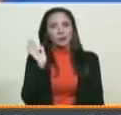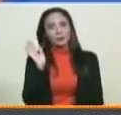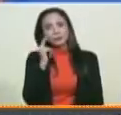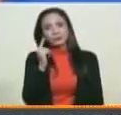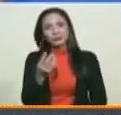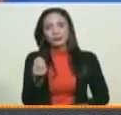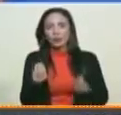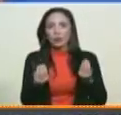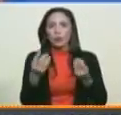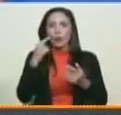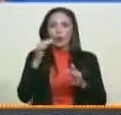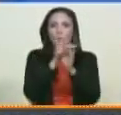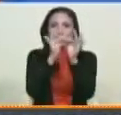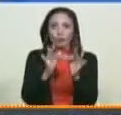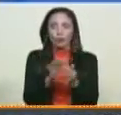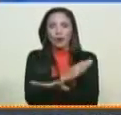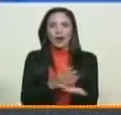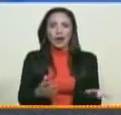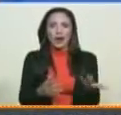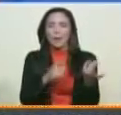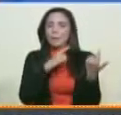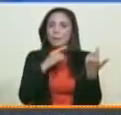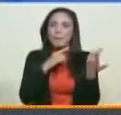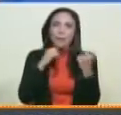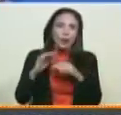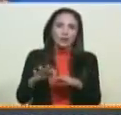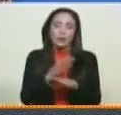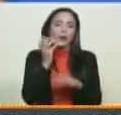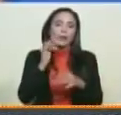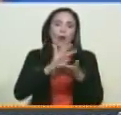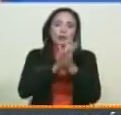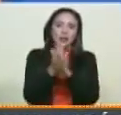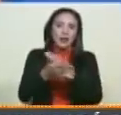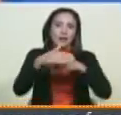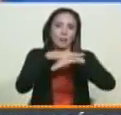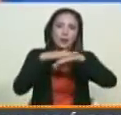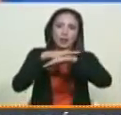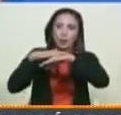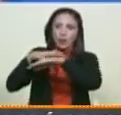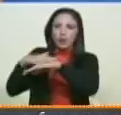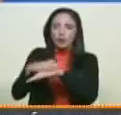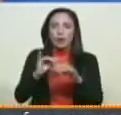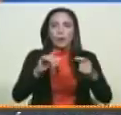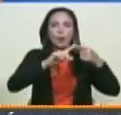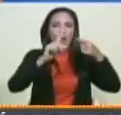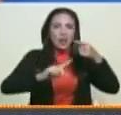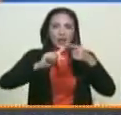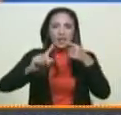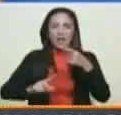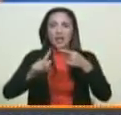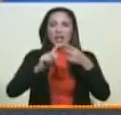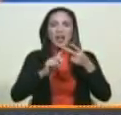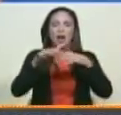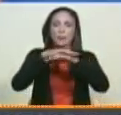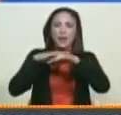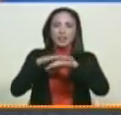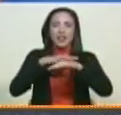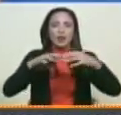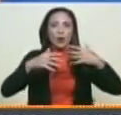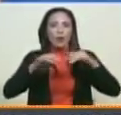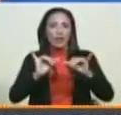elimina 10 ministerios, de los cuales el Ministerio de Energía, de los cuales el Ministerio de